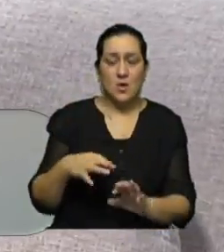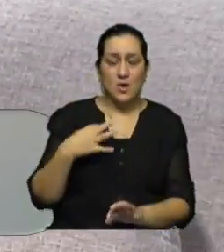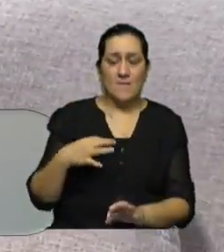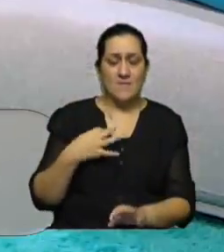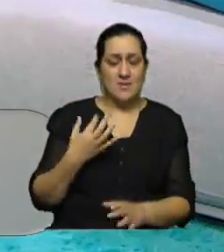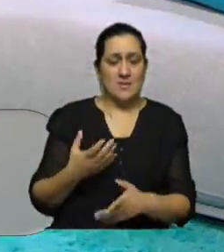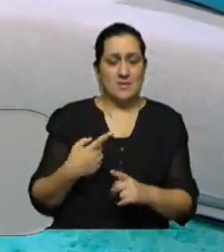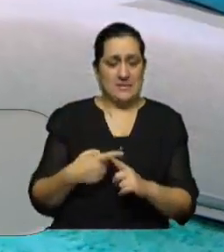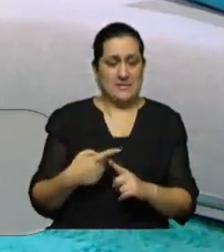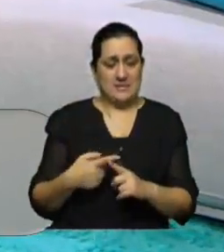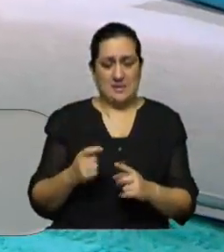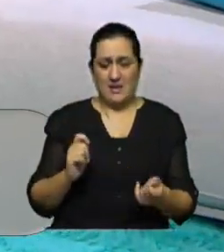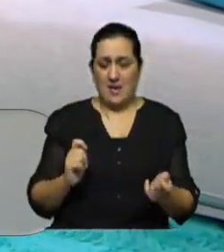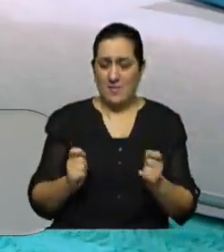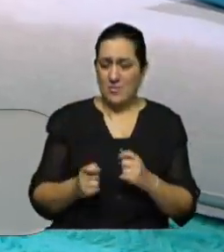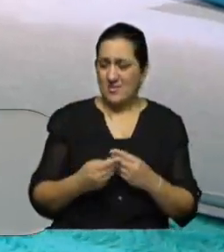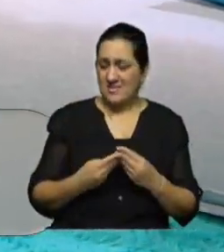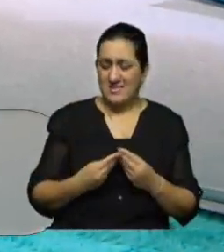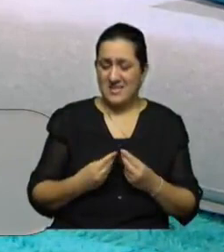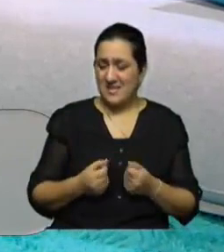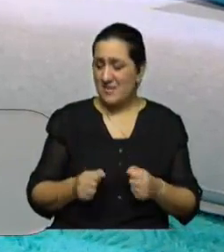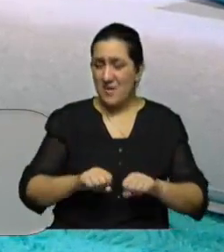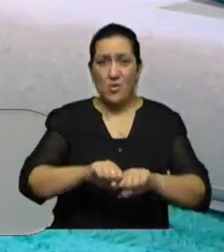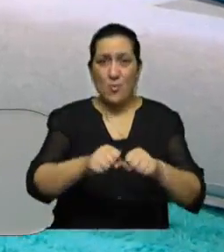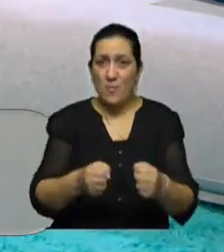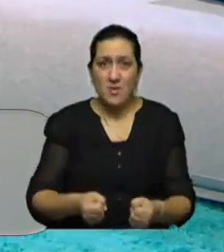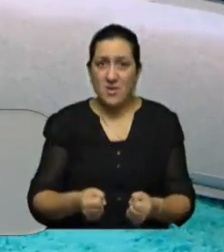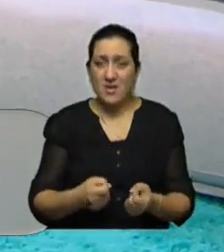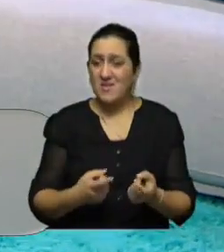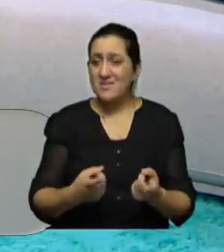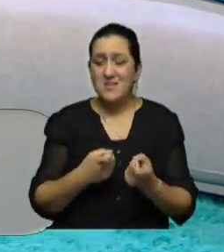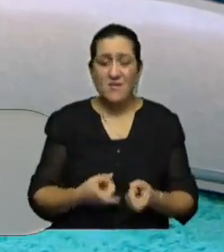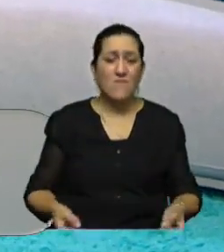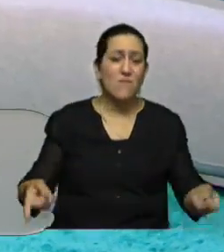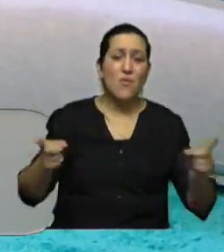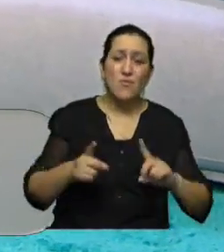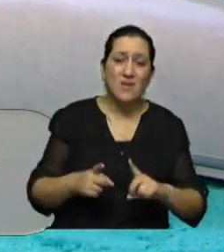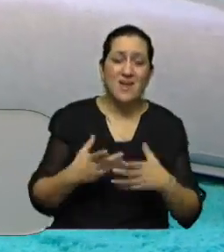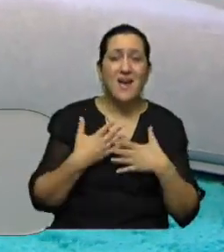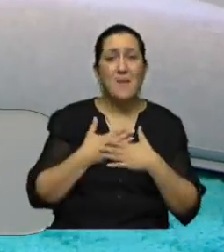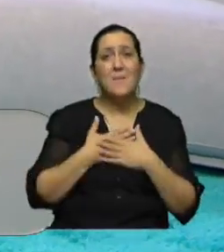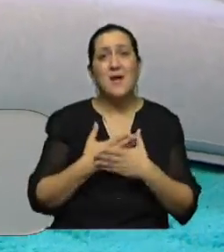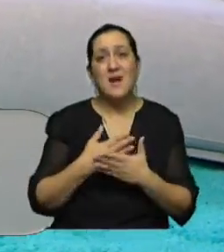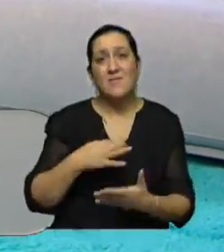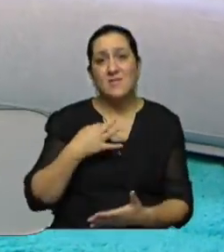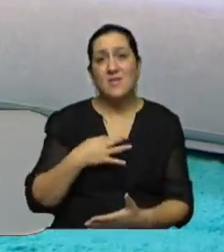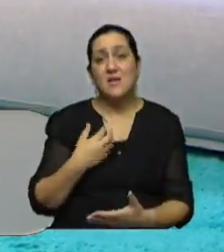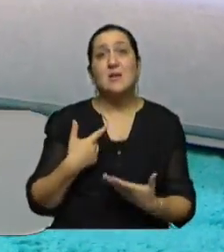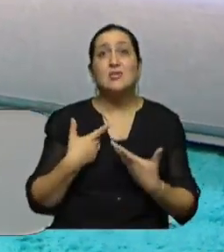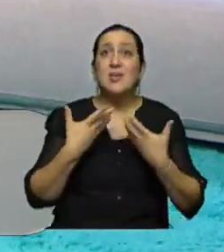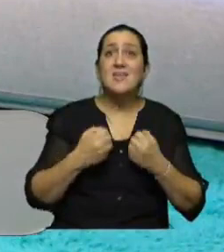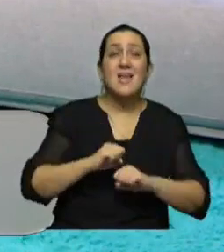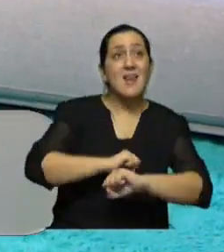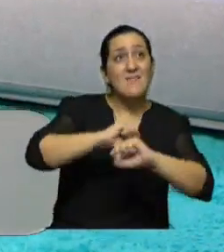existencia cambió, sentí que me partí en millones de pedazos y necesitaba volver a enamorarme de la vida porque me daban ganas de levantarme de mañana y